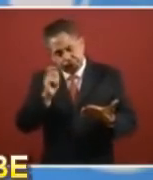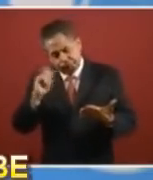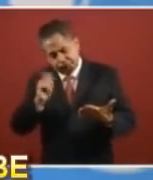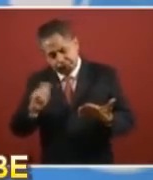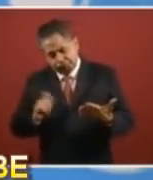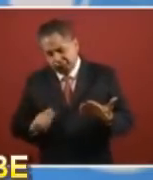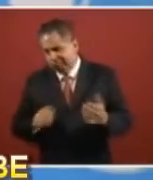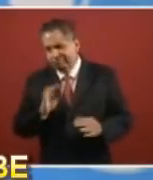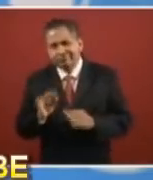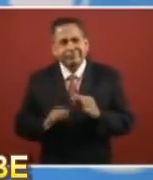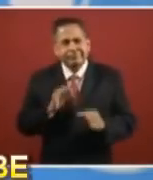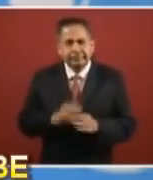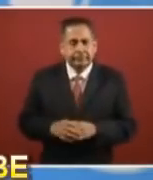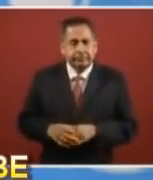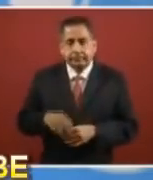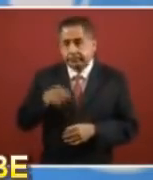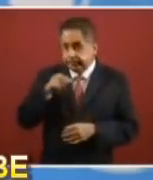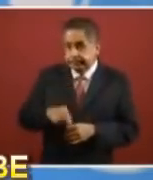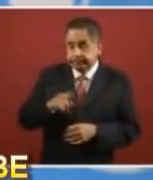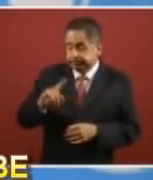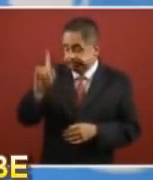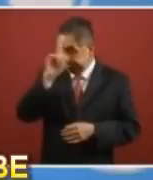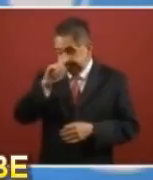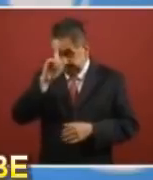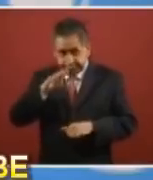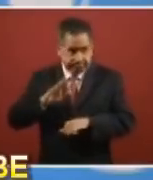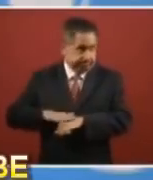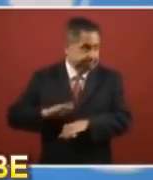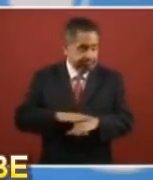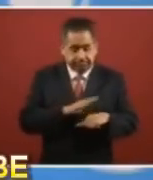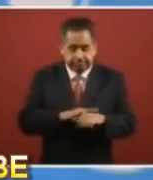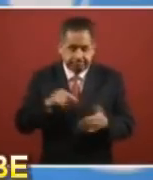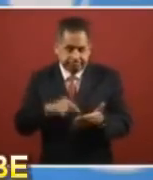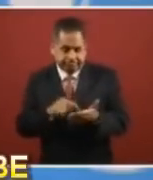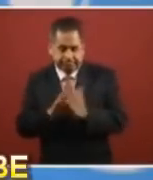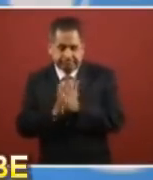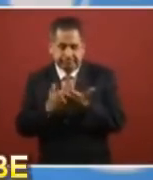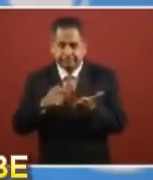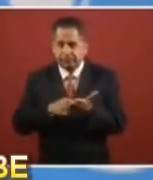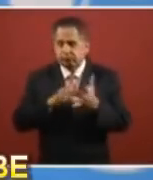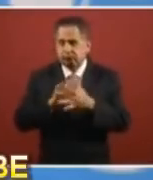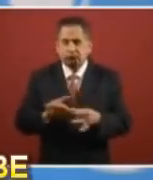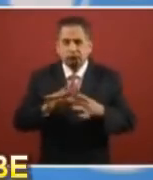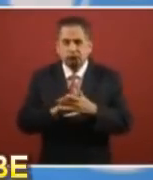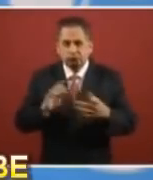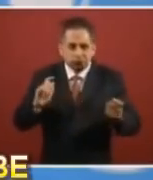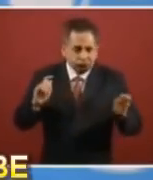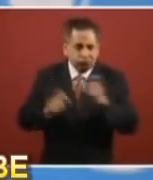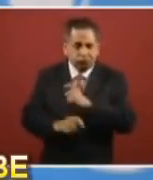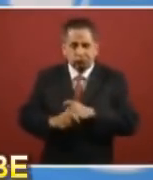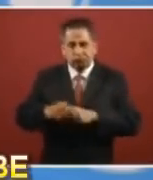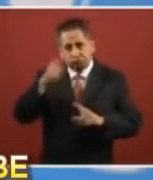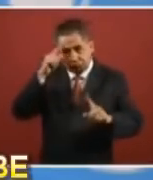nos invitó a llevar a cabo cambios en favor de la